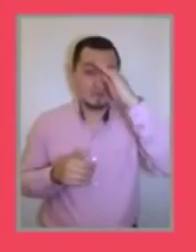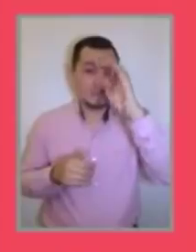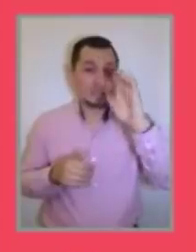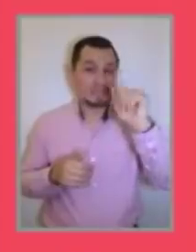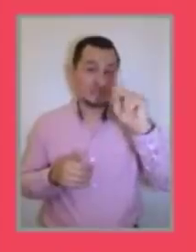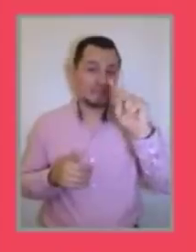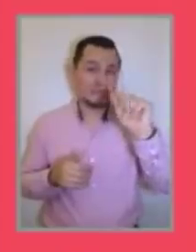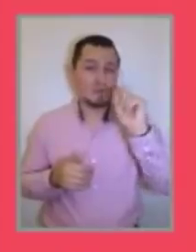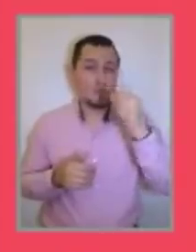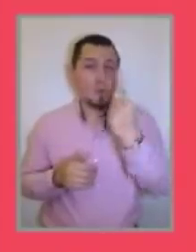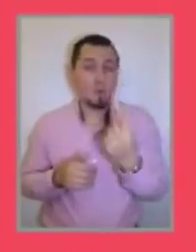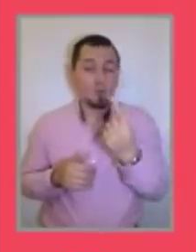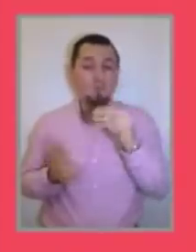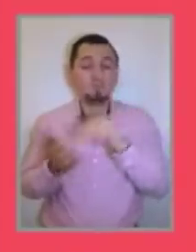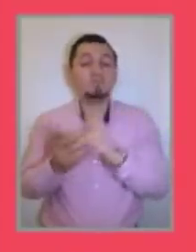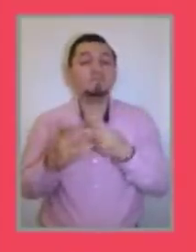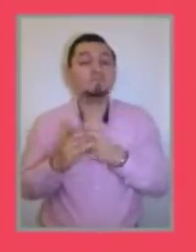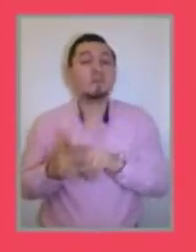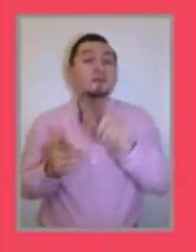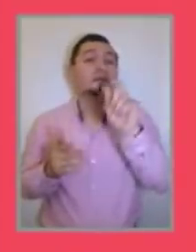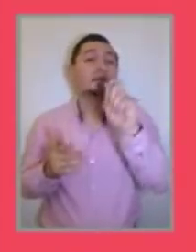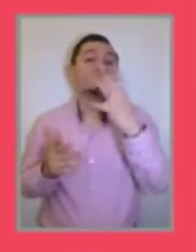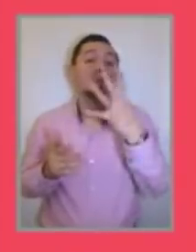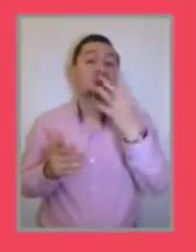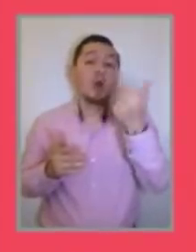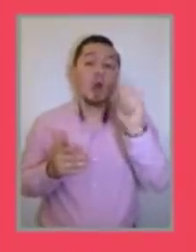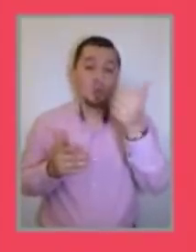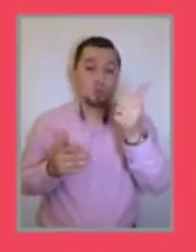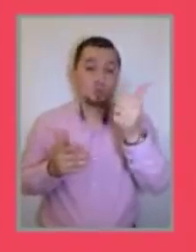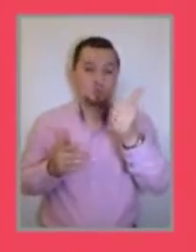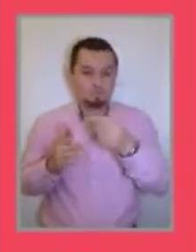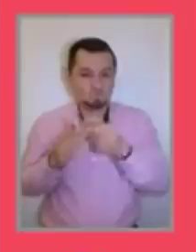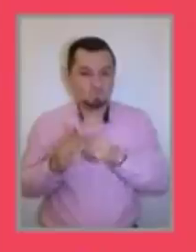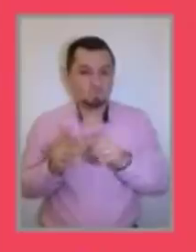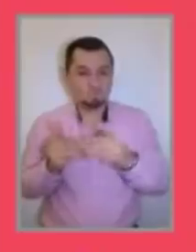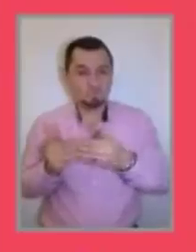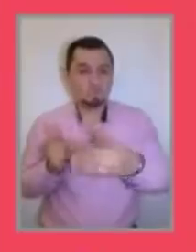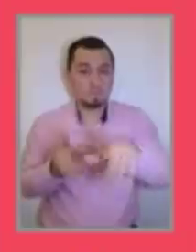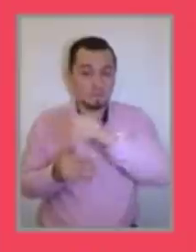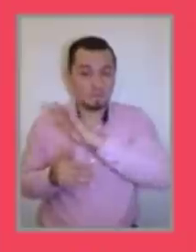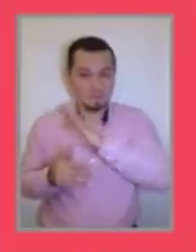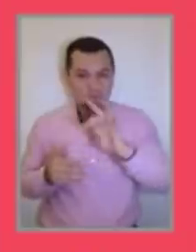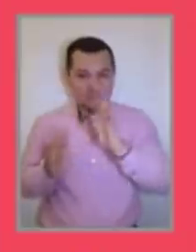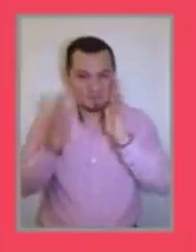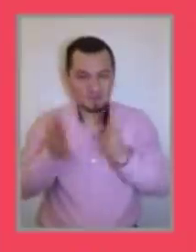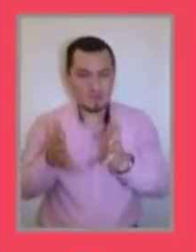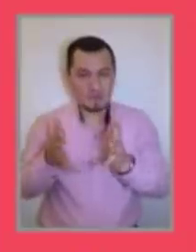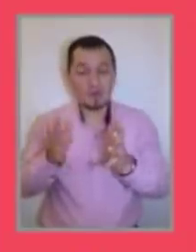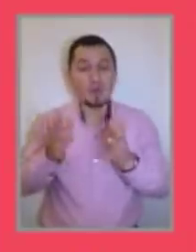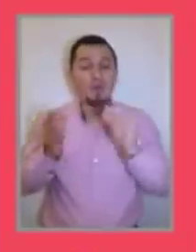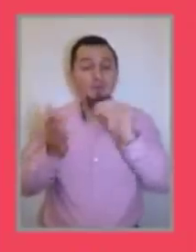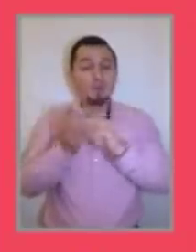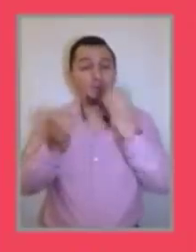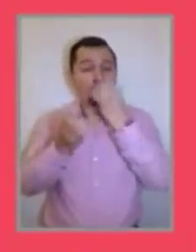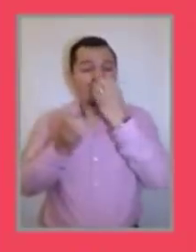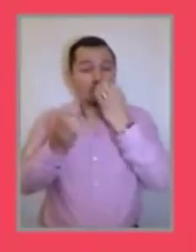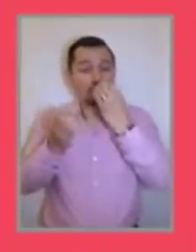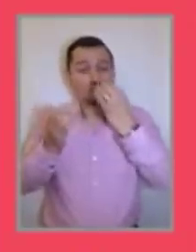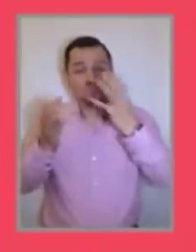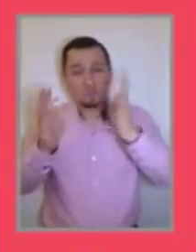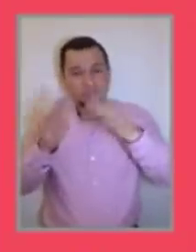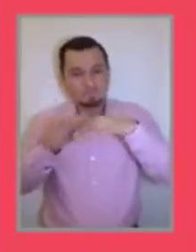la que empezamos a vivir a partir del 24 de agosto. Decir también que en el verano ya se estuvo operando